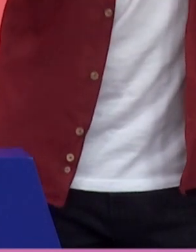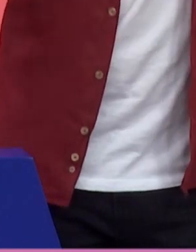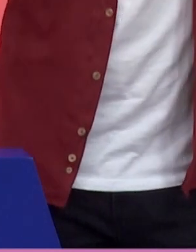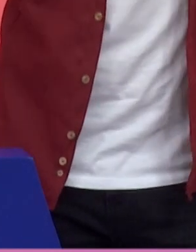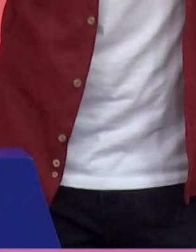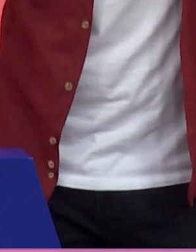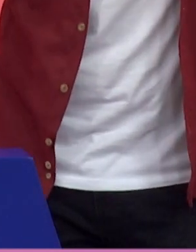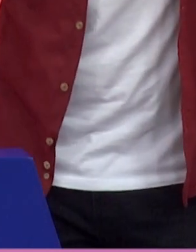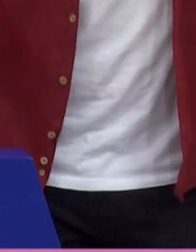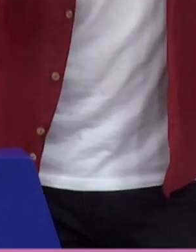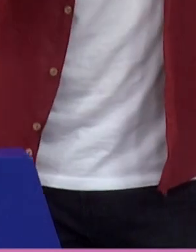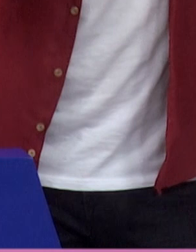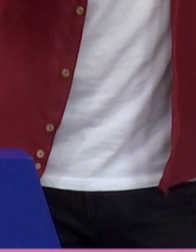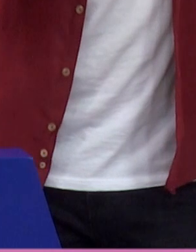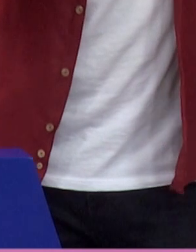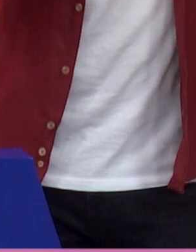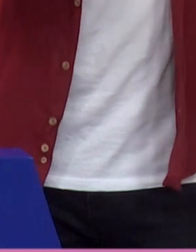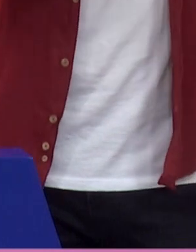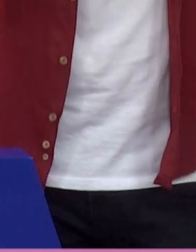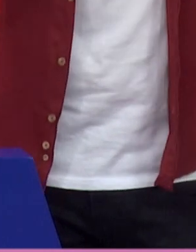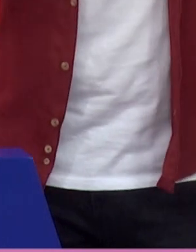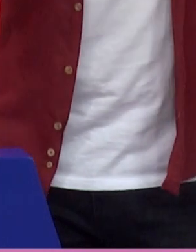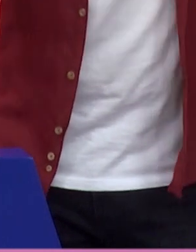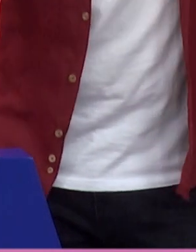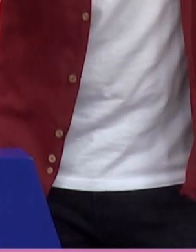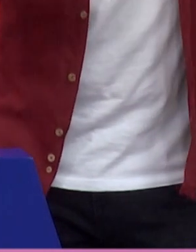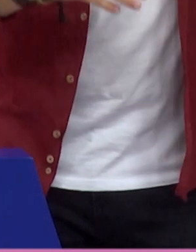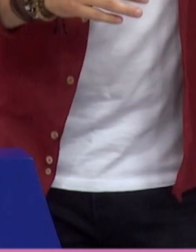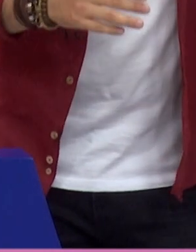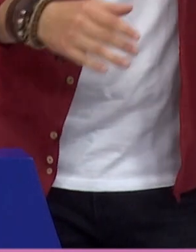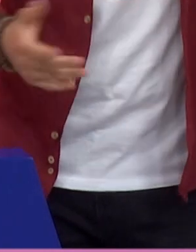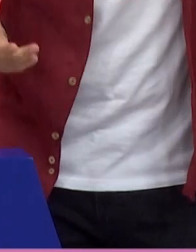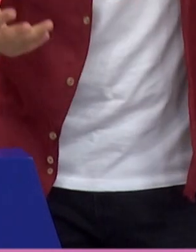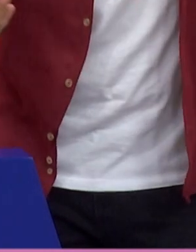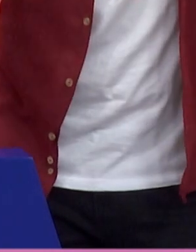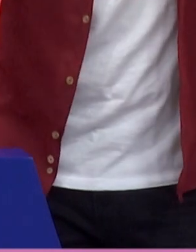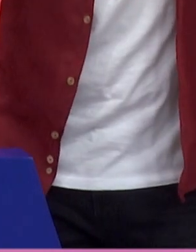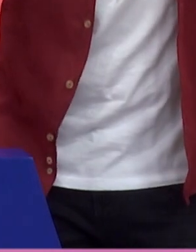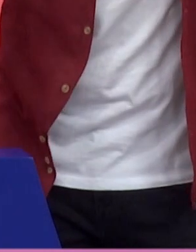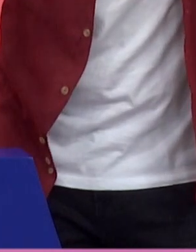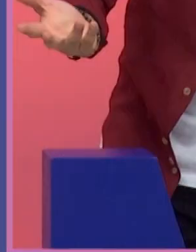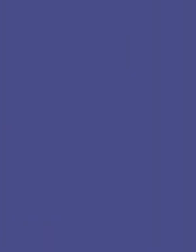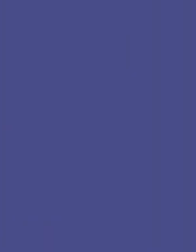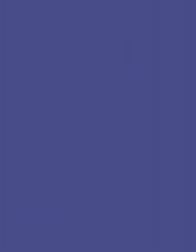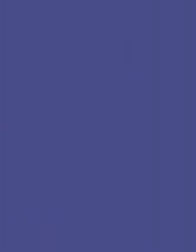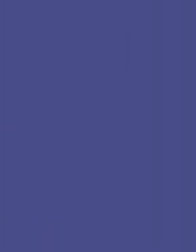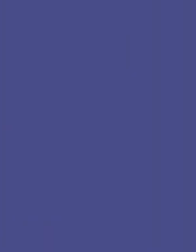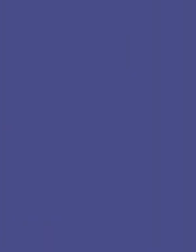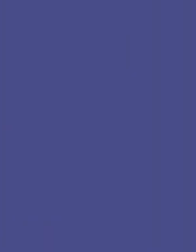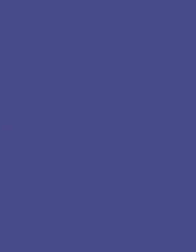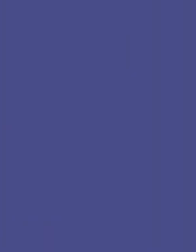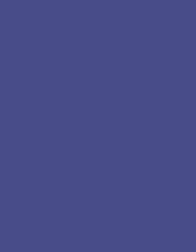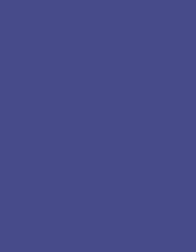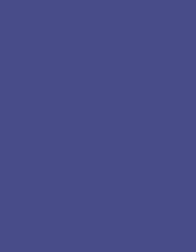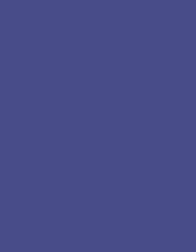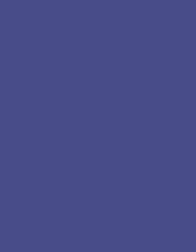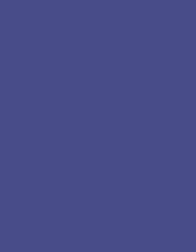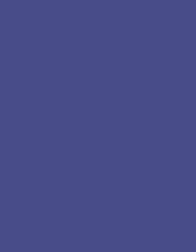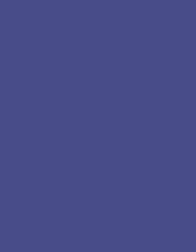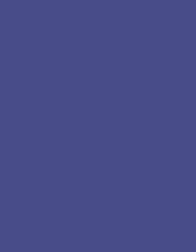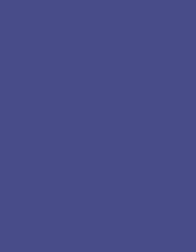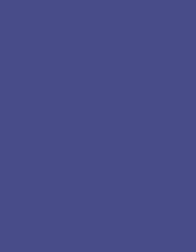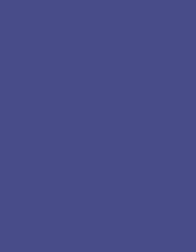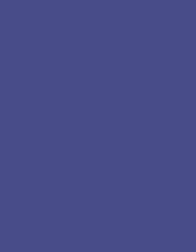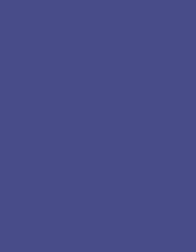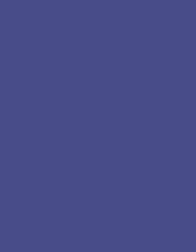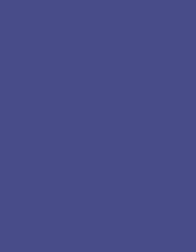y pues me encanta. Digamos que me consiento mucho por tener estos conocimientos de la gastronomía. Entrevistador. Ante